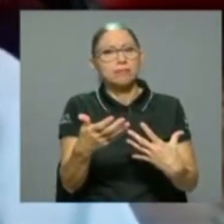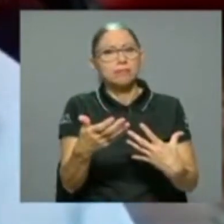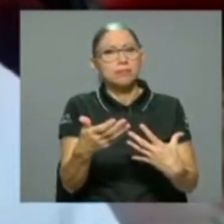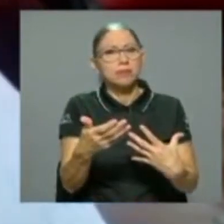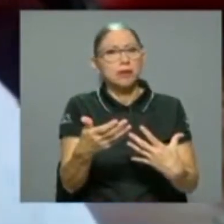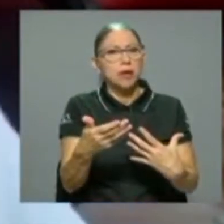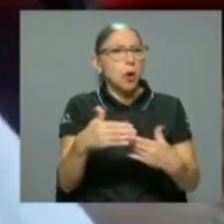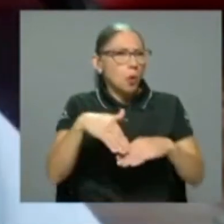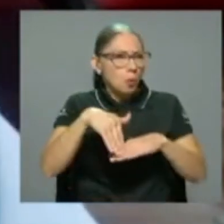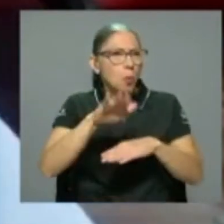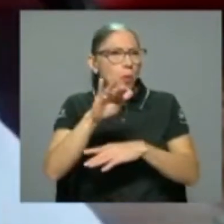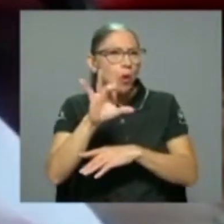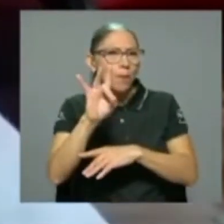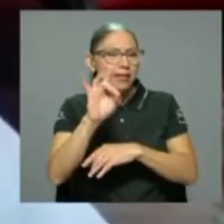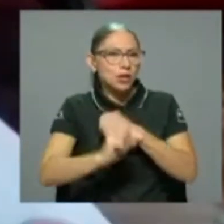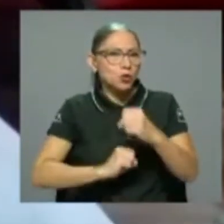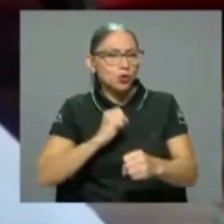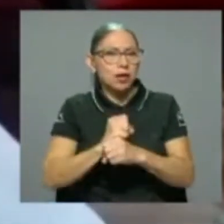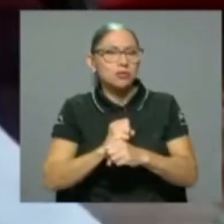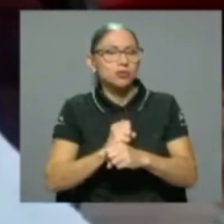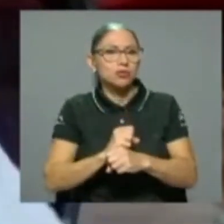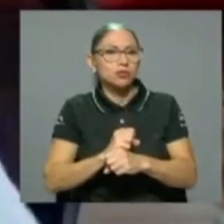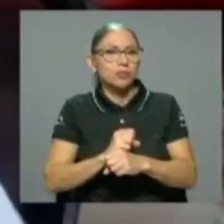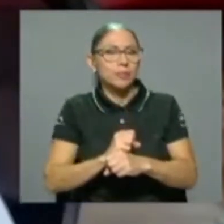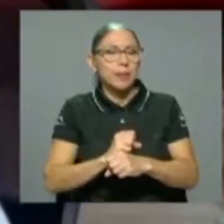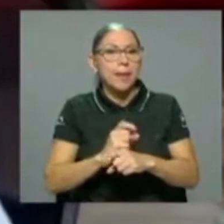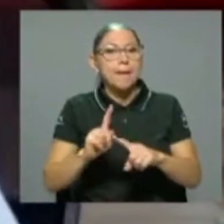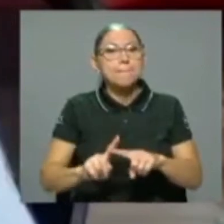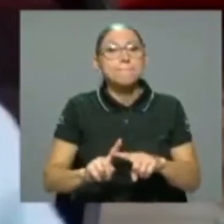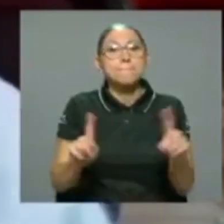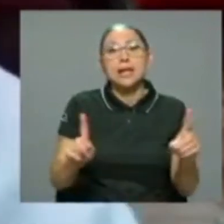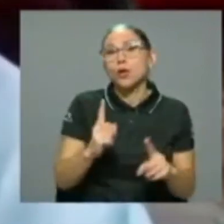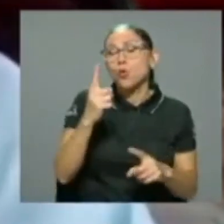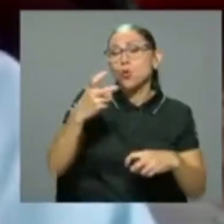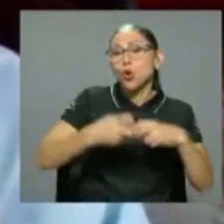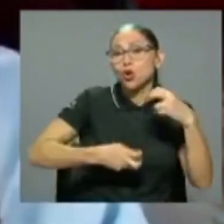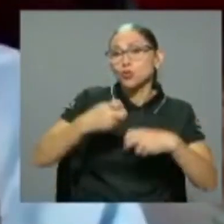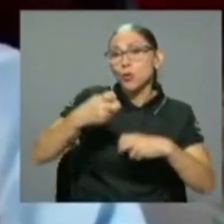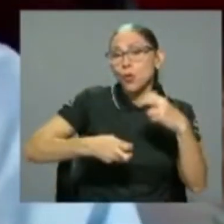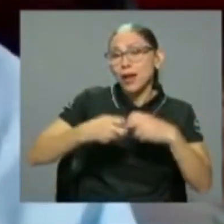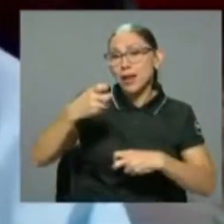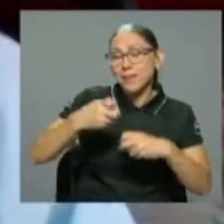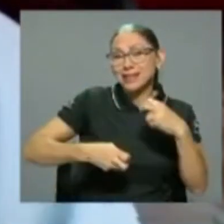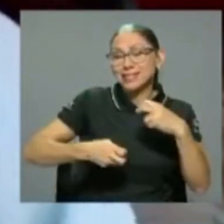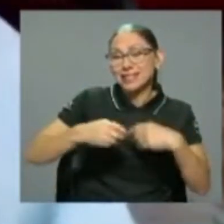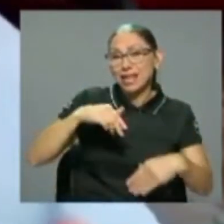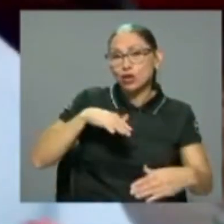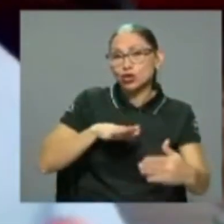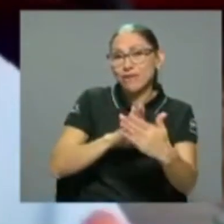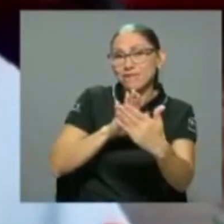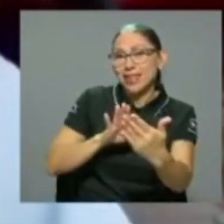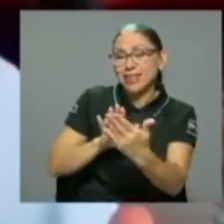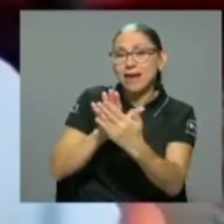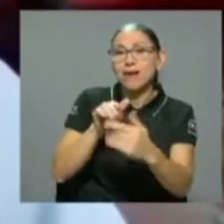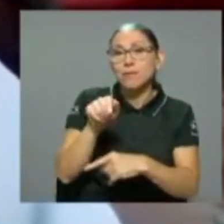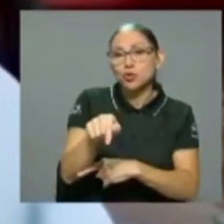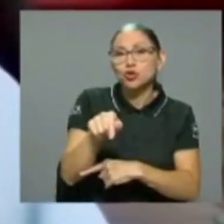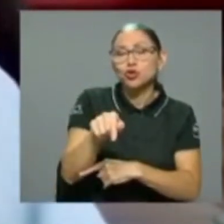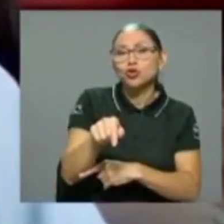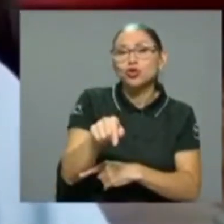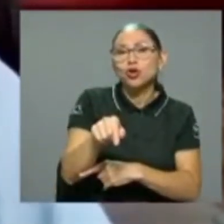poco más de 8 años, pero uno de los problemas a los que nos enfrentábamos